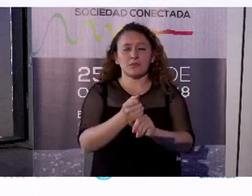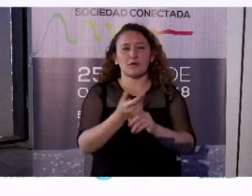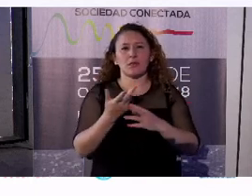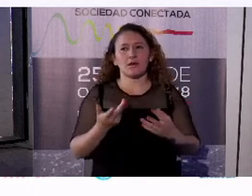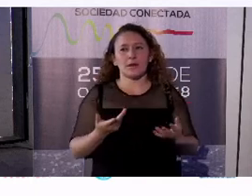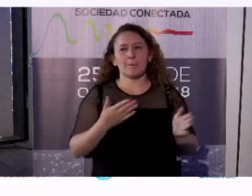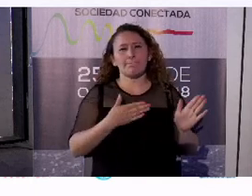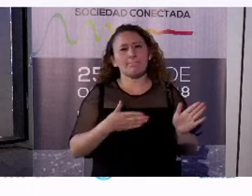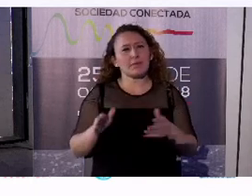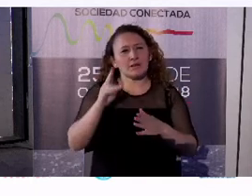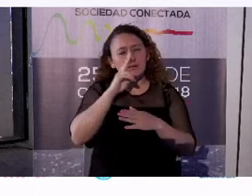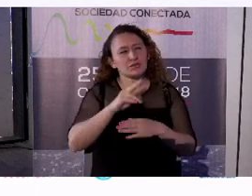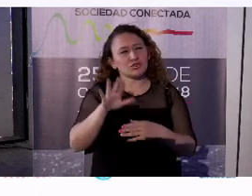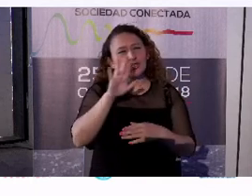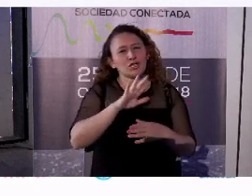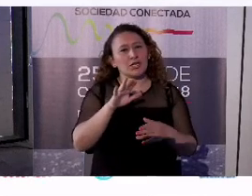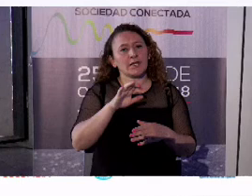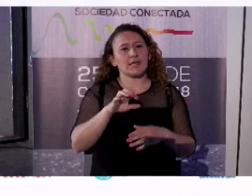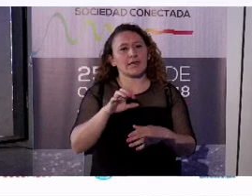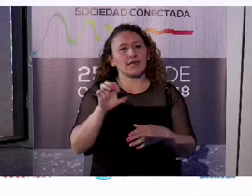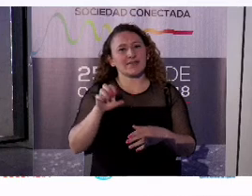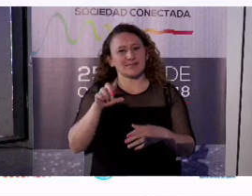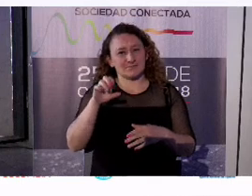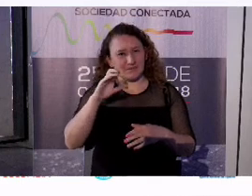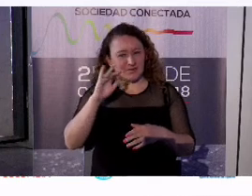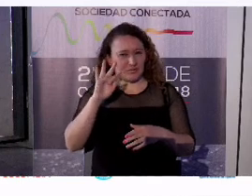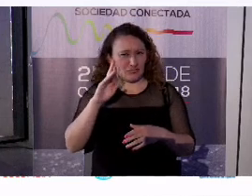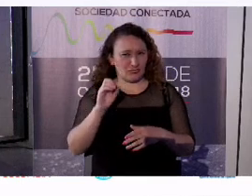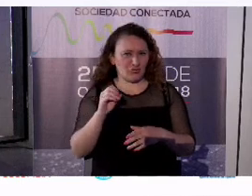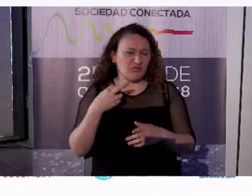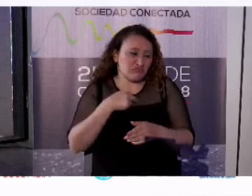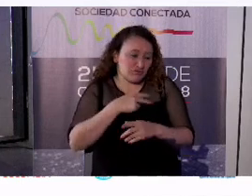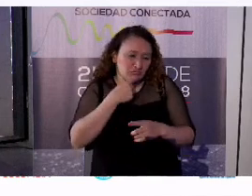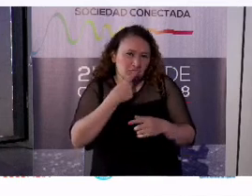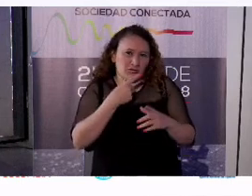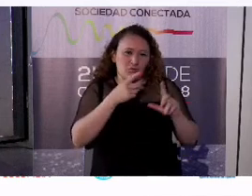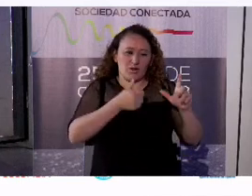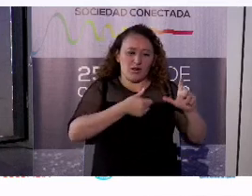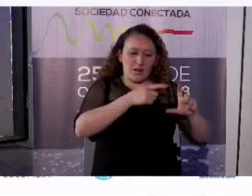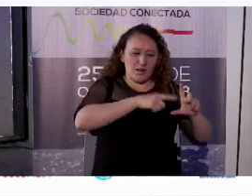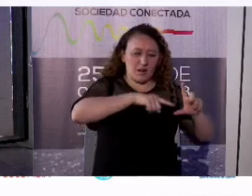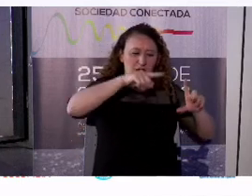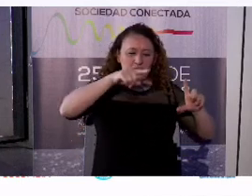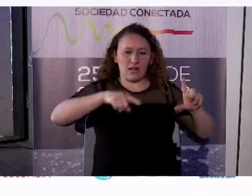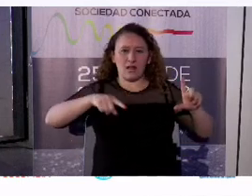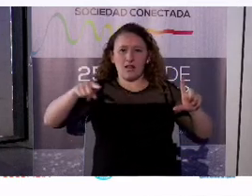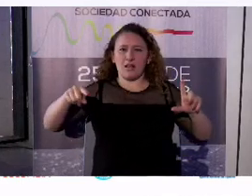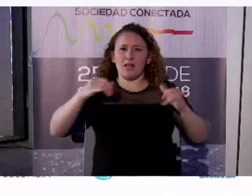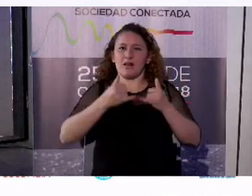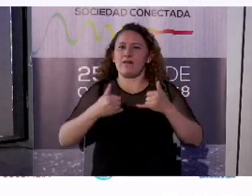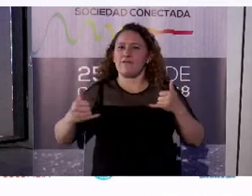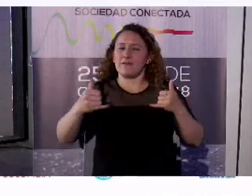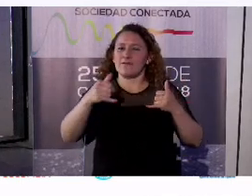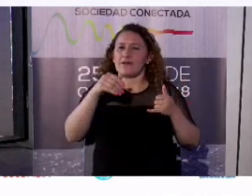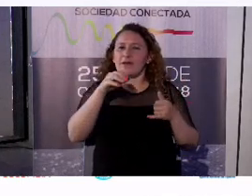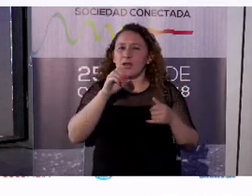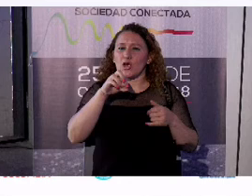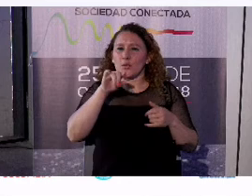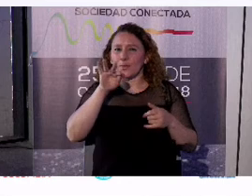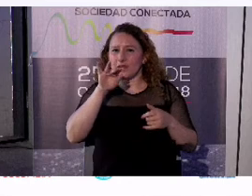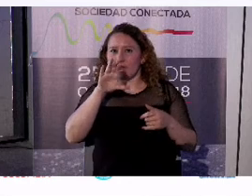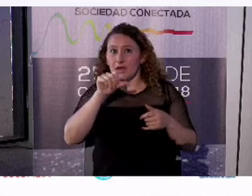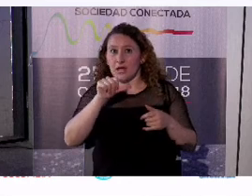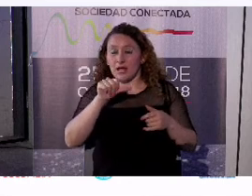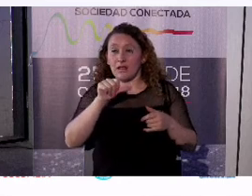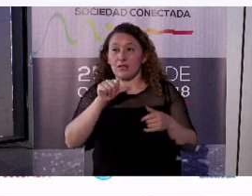hablamos normalmente de planes nacionales de banda ancha que pues en en principio van muy orientados a temas de fibra óptica y todo pero no